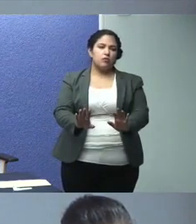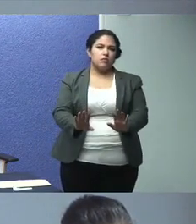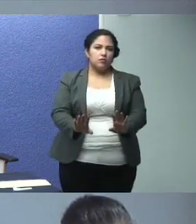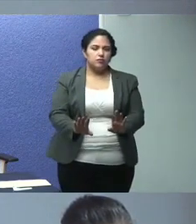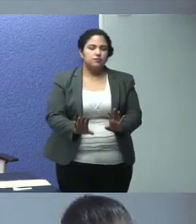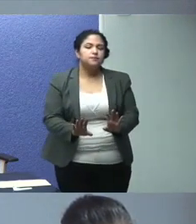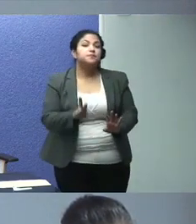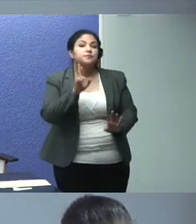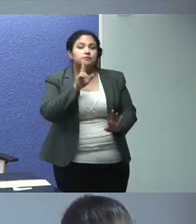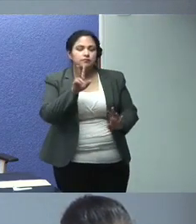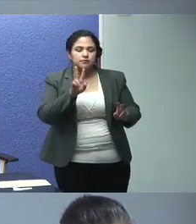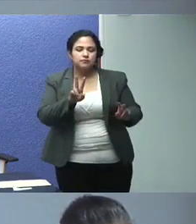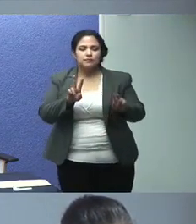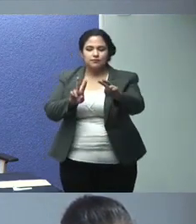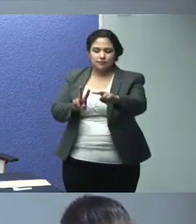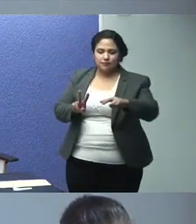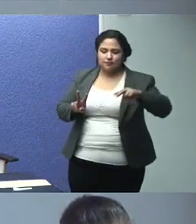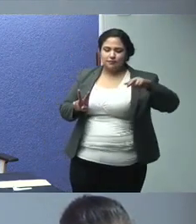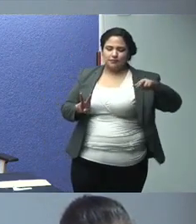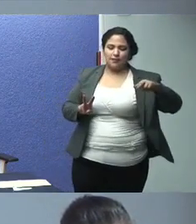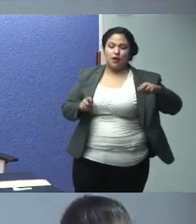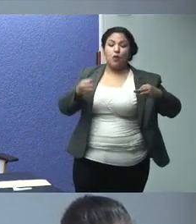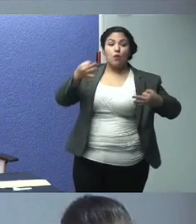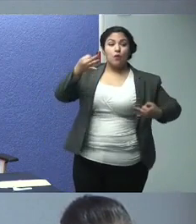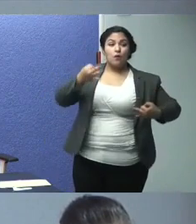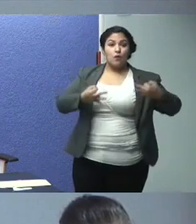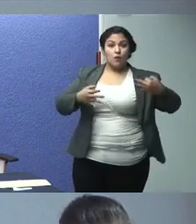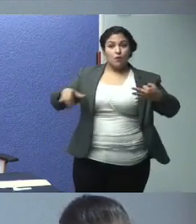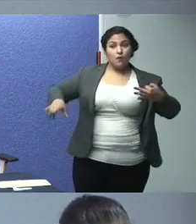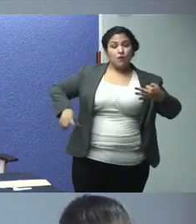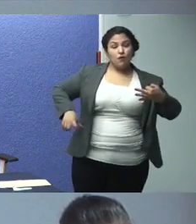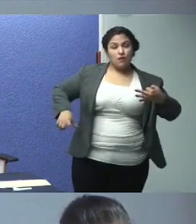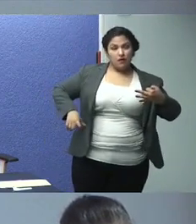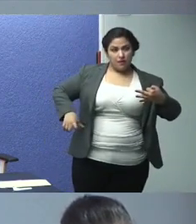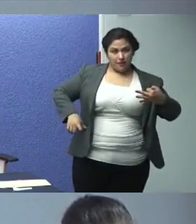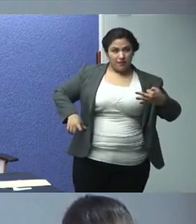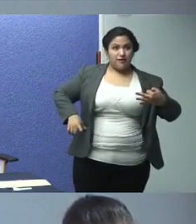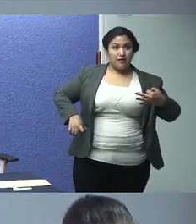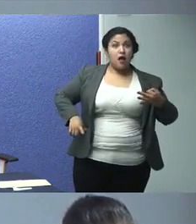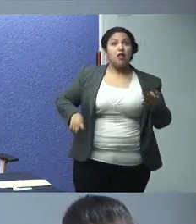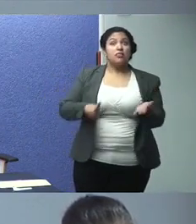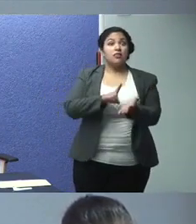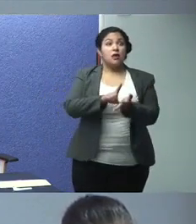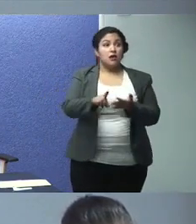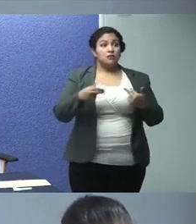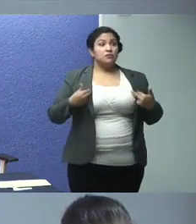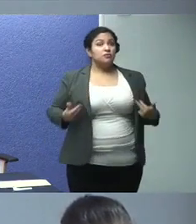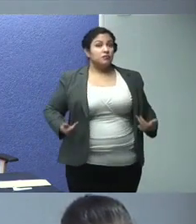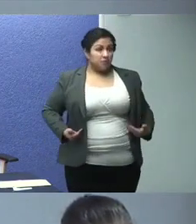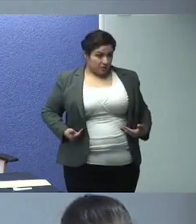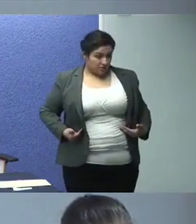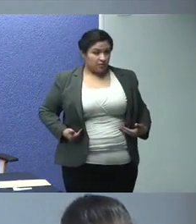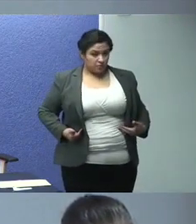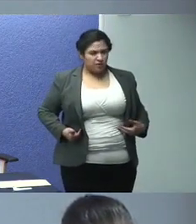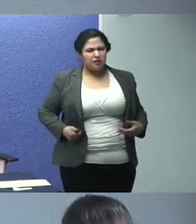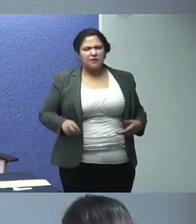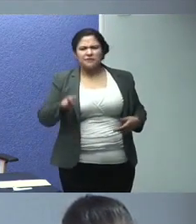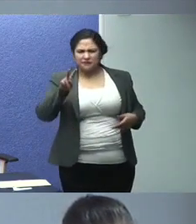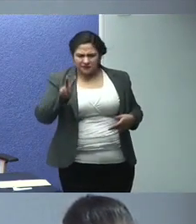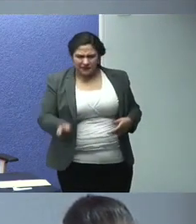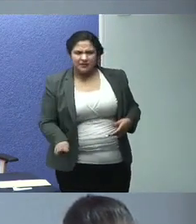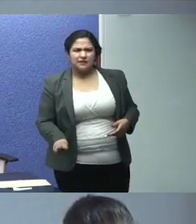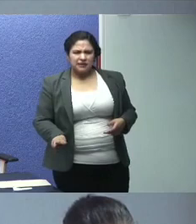señalaba Enrique de la justicia social, creo yo que no basta mucho los derechos humanos, si bien ha sido un